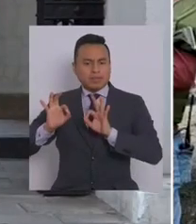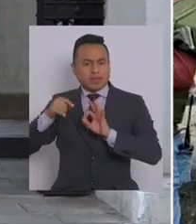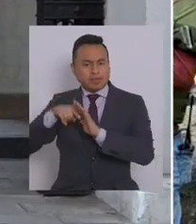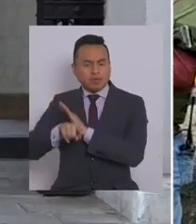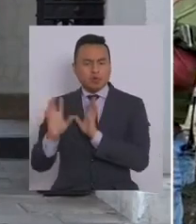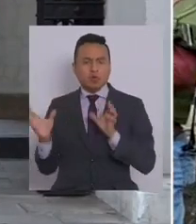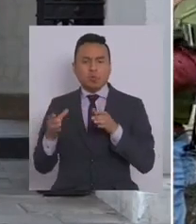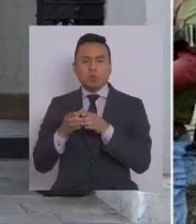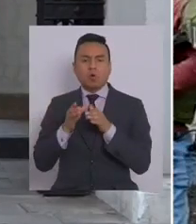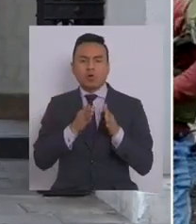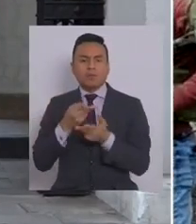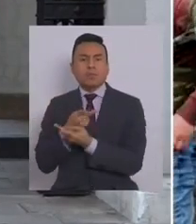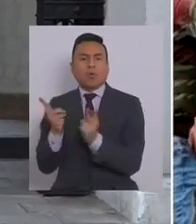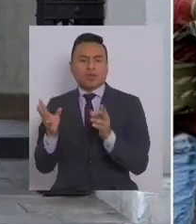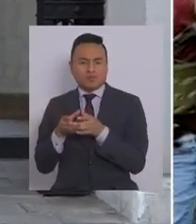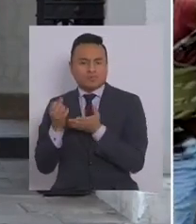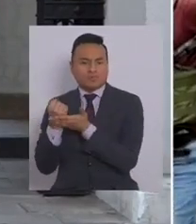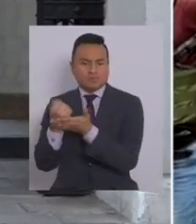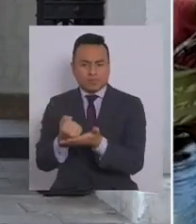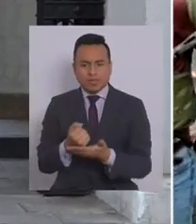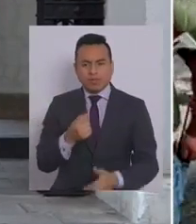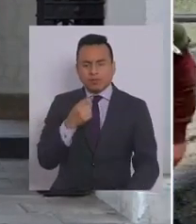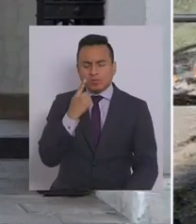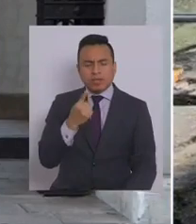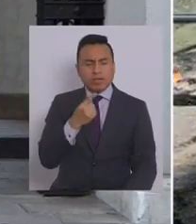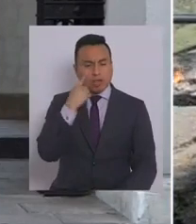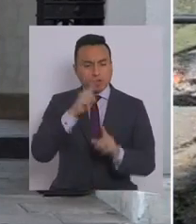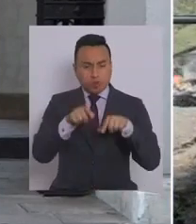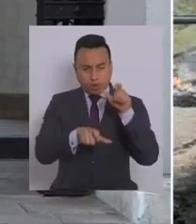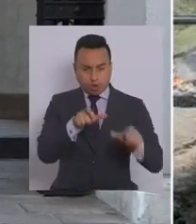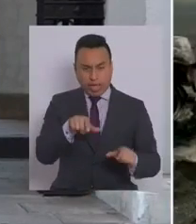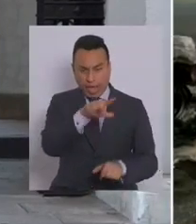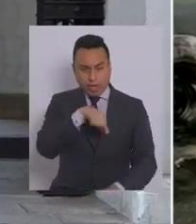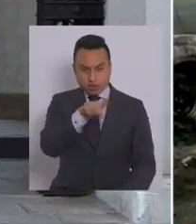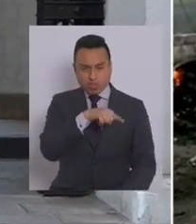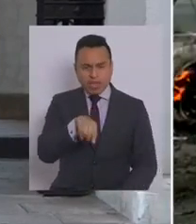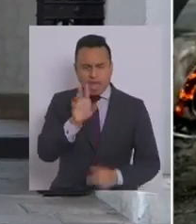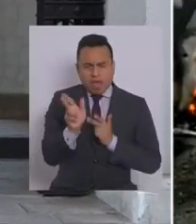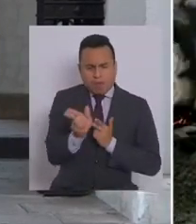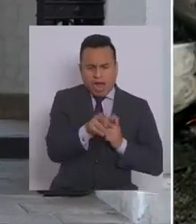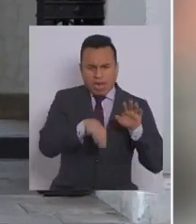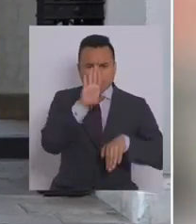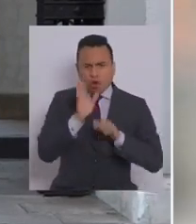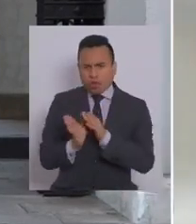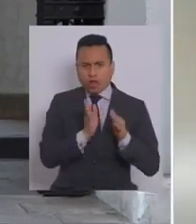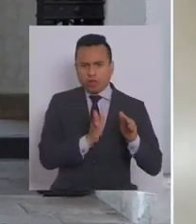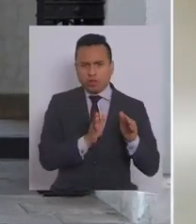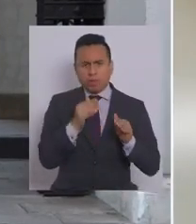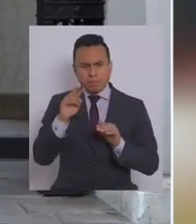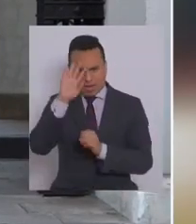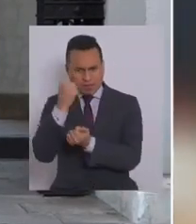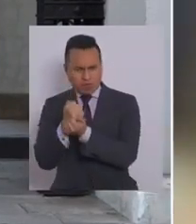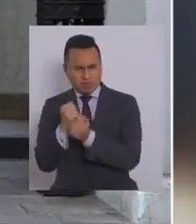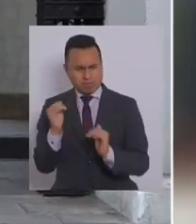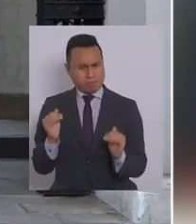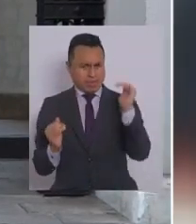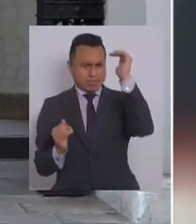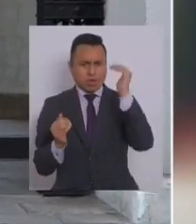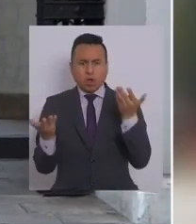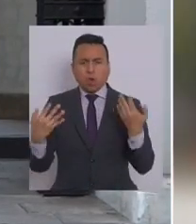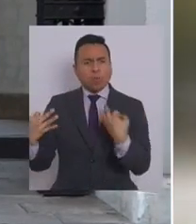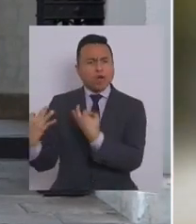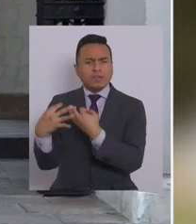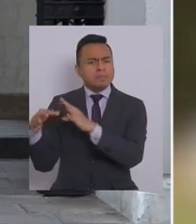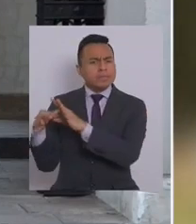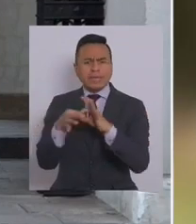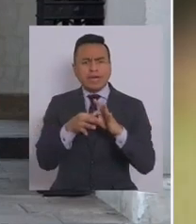grupos de orden público. Ministro, pero estos desconocidos estaban más armados y más organizados que los propios carabineros. ¿Cómo se explica que